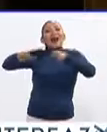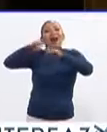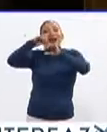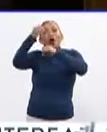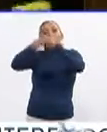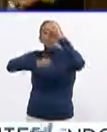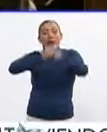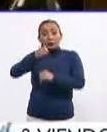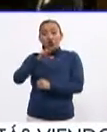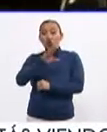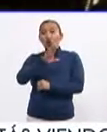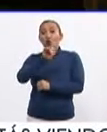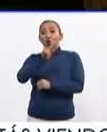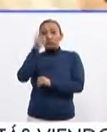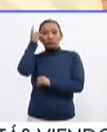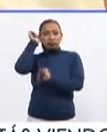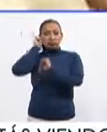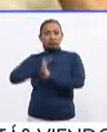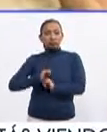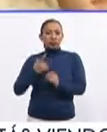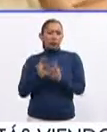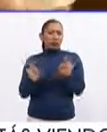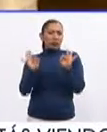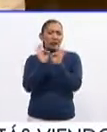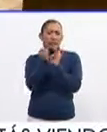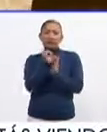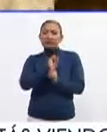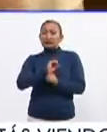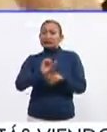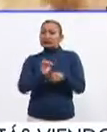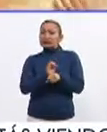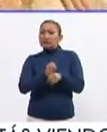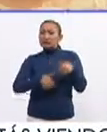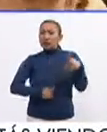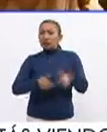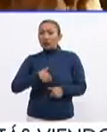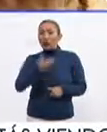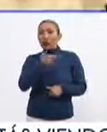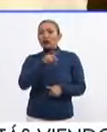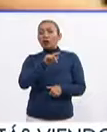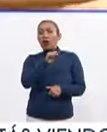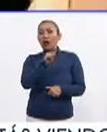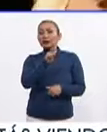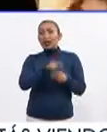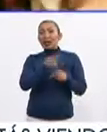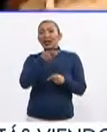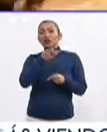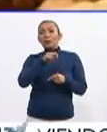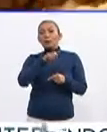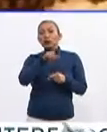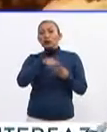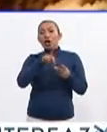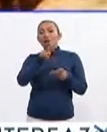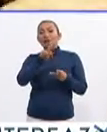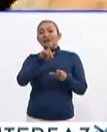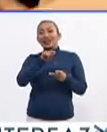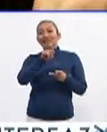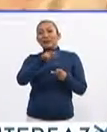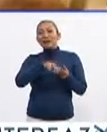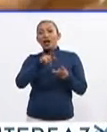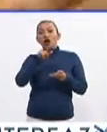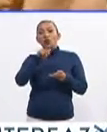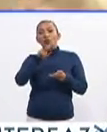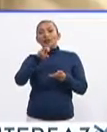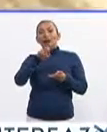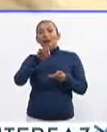escénica. El CUT ha sido dirigido por figuras importantes del teatro mexicano como Héctor Azar, Héctor Mendoza, Luis de Tavira,